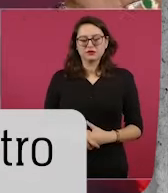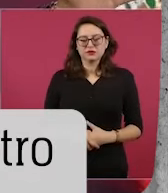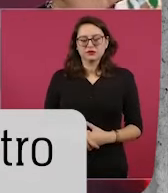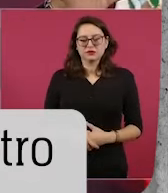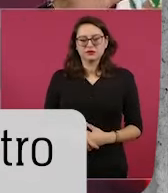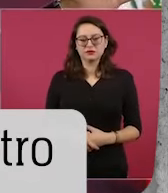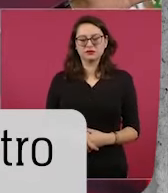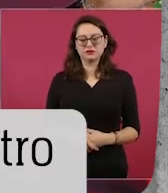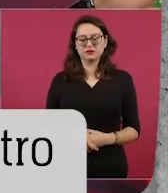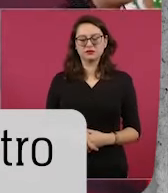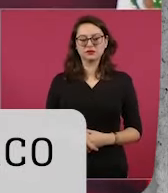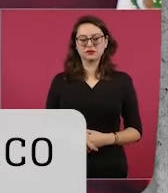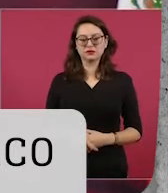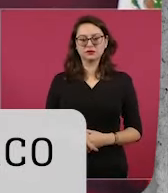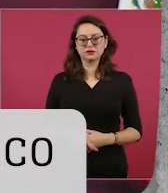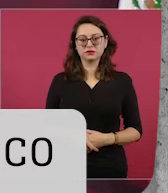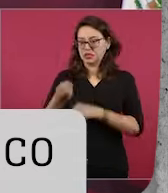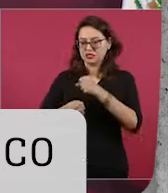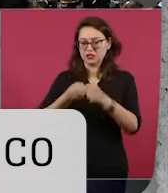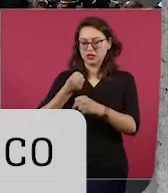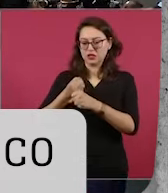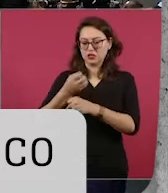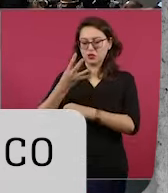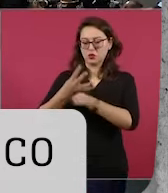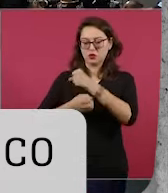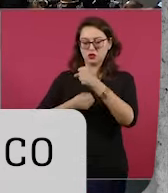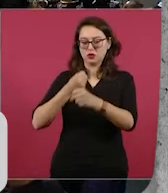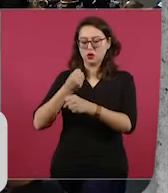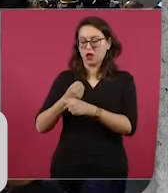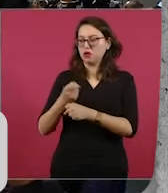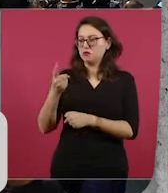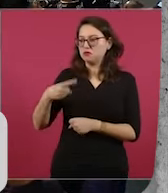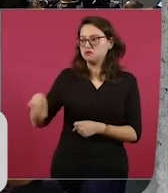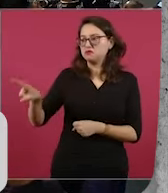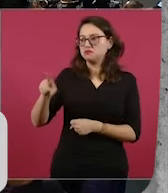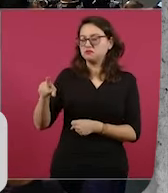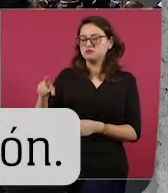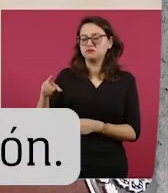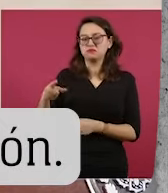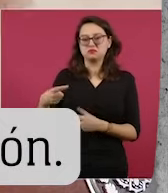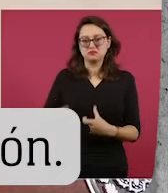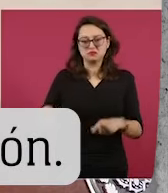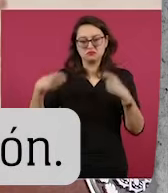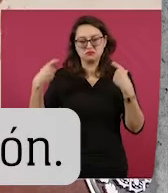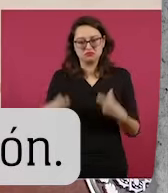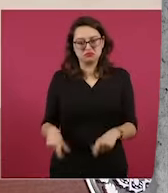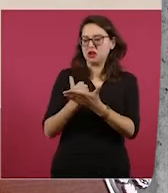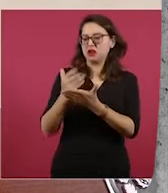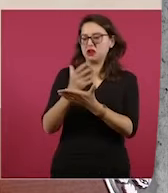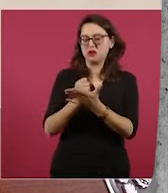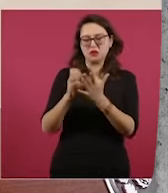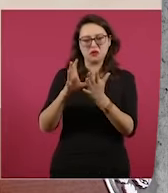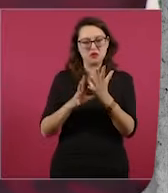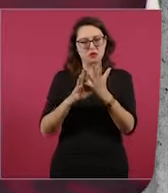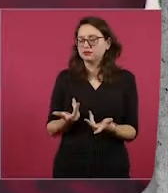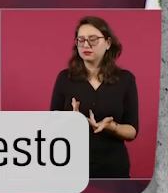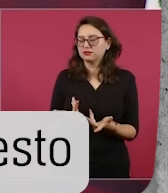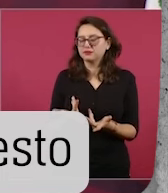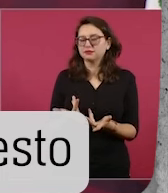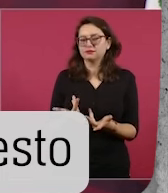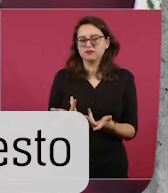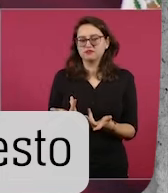ya 3, 4 años ganando 4 o 5 veces más que el presidente. Violando la Constitución, que no